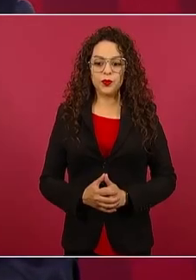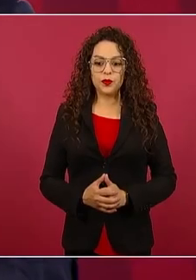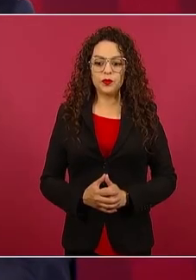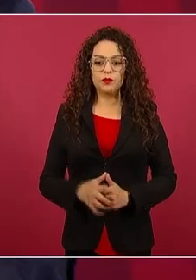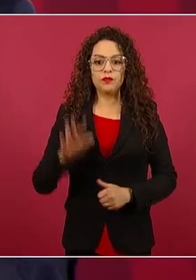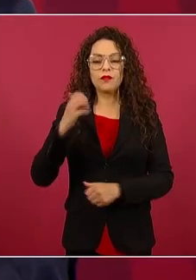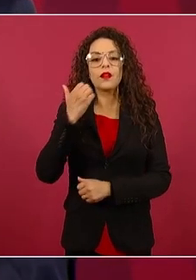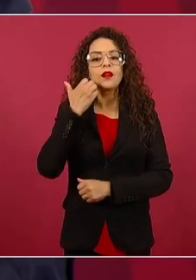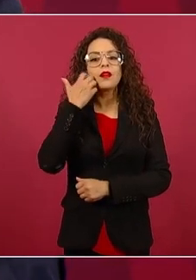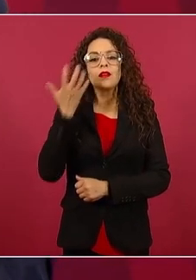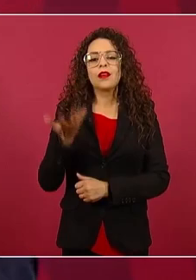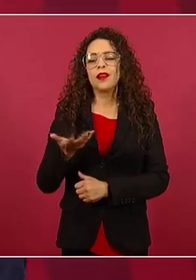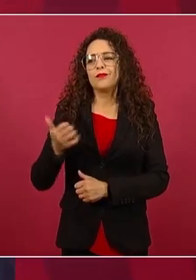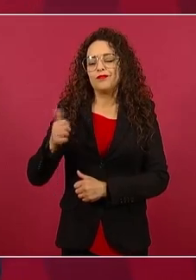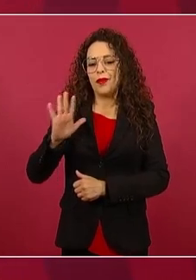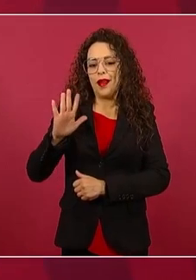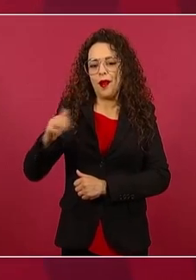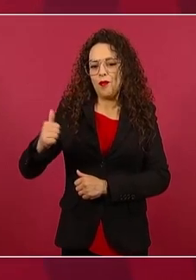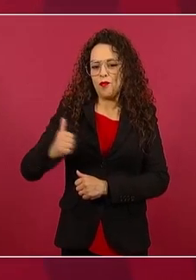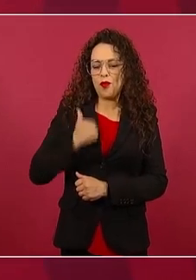de las fobias.